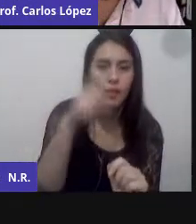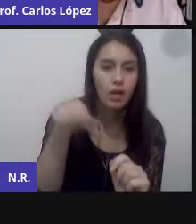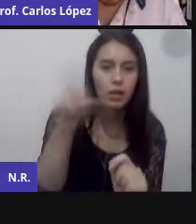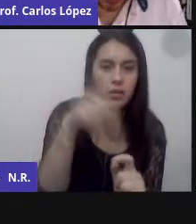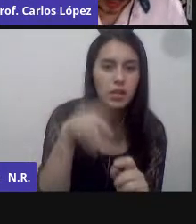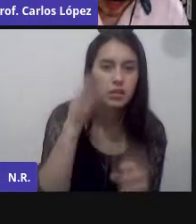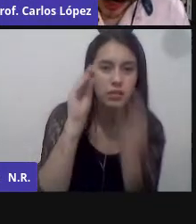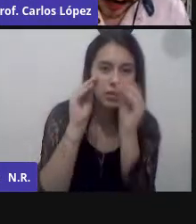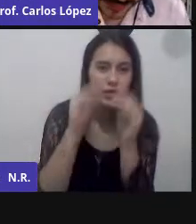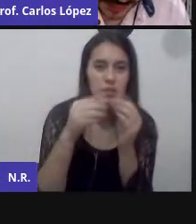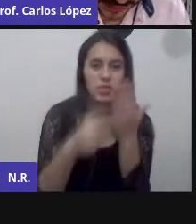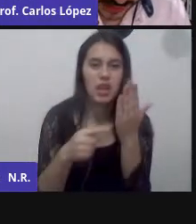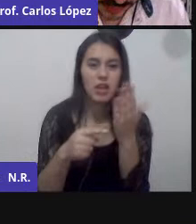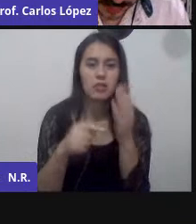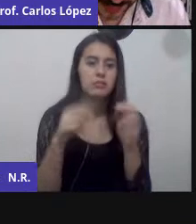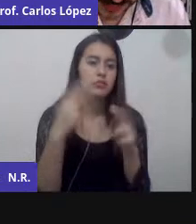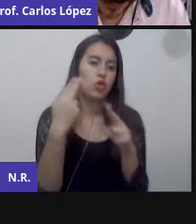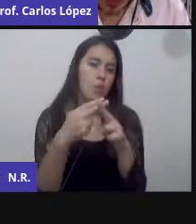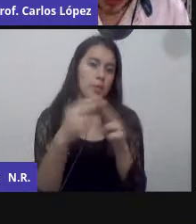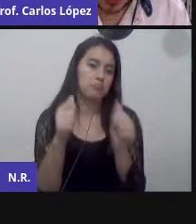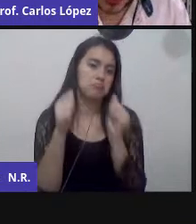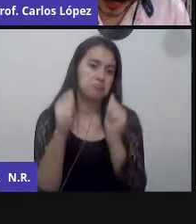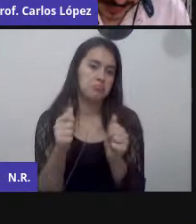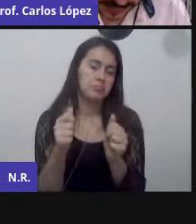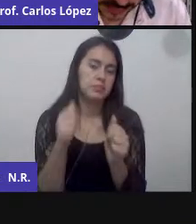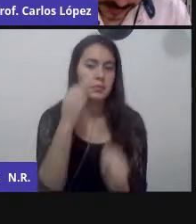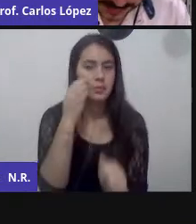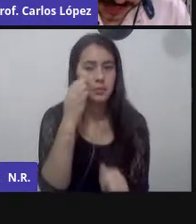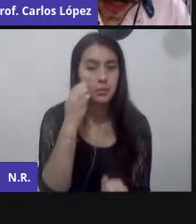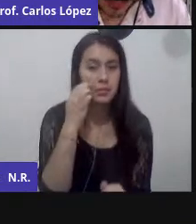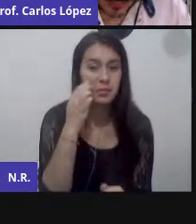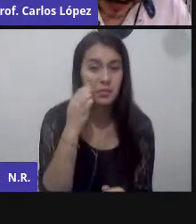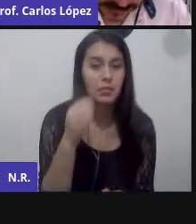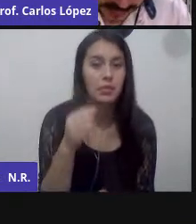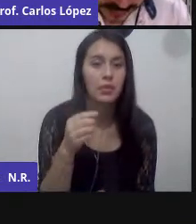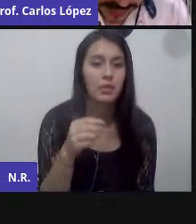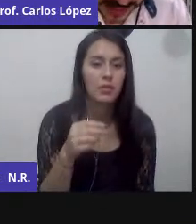hacer es poner su nombre. Aquí yo usualmente pongo profesor Carlos López,